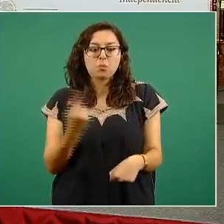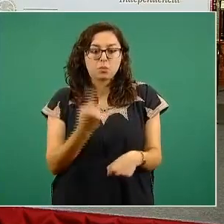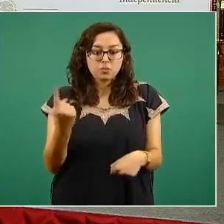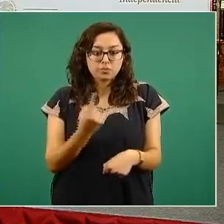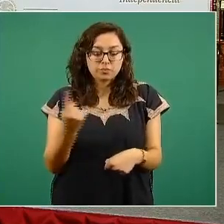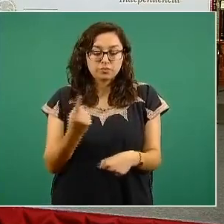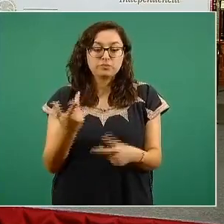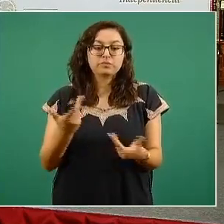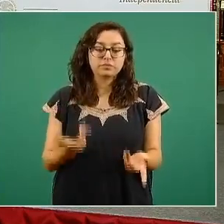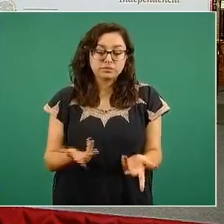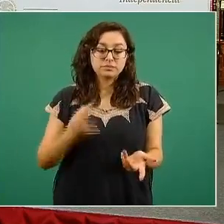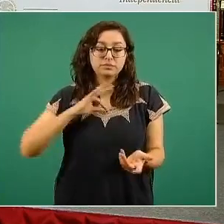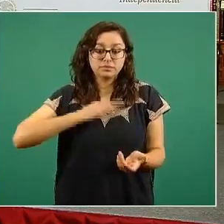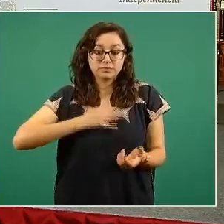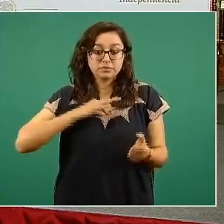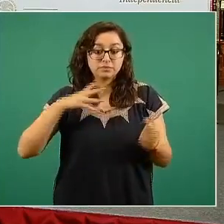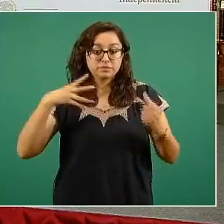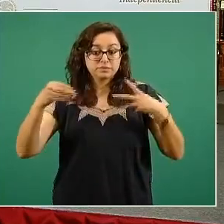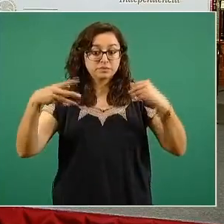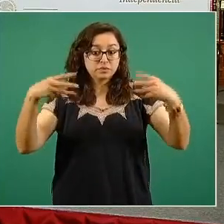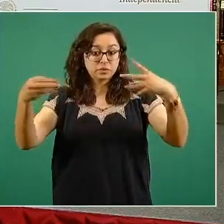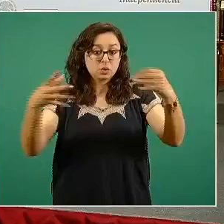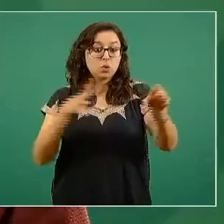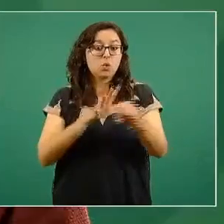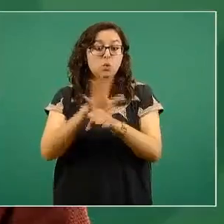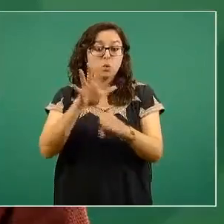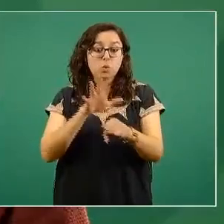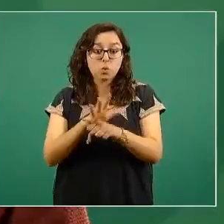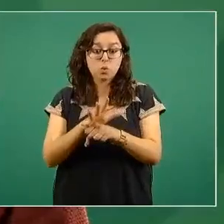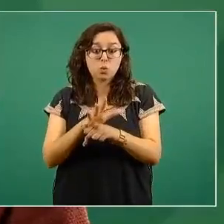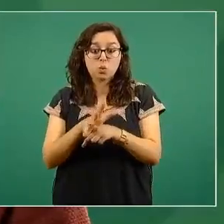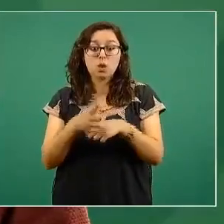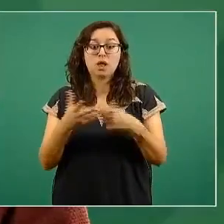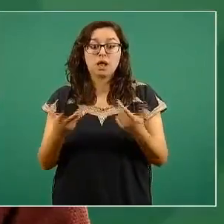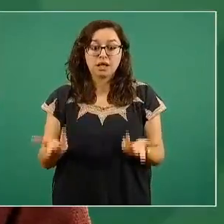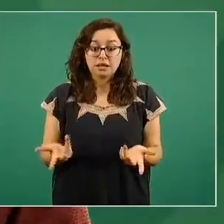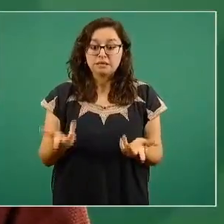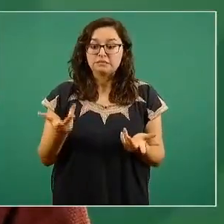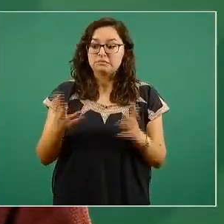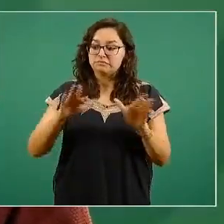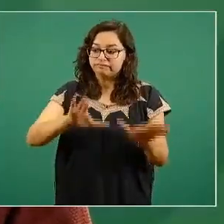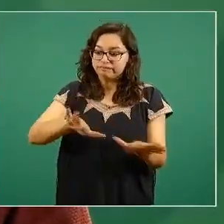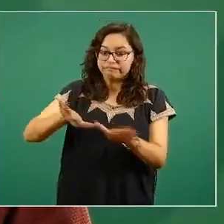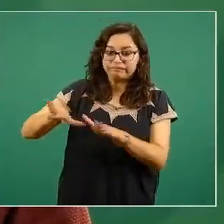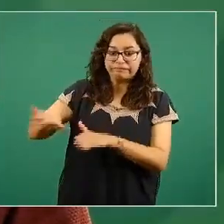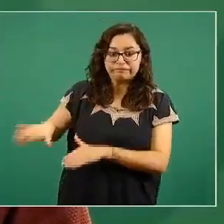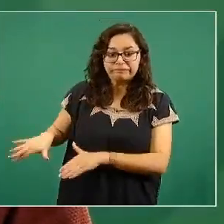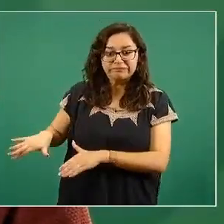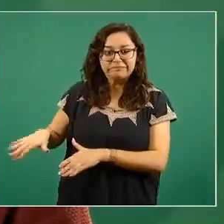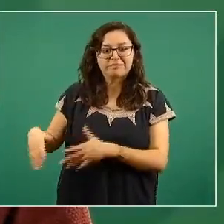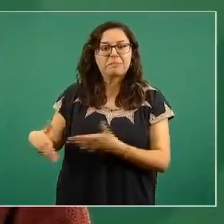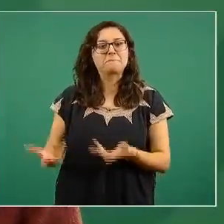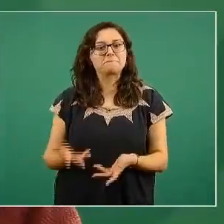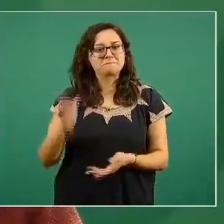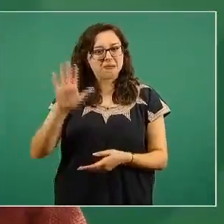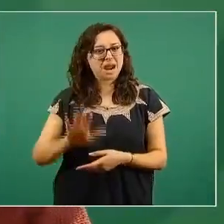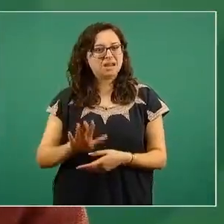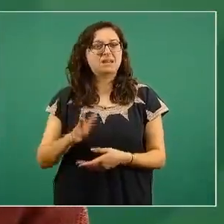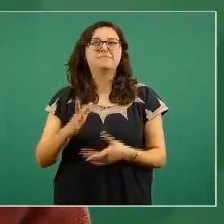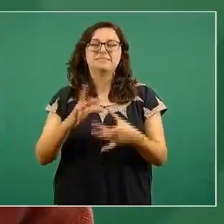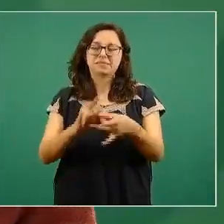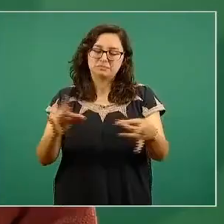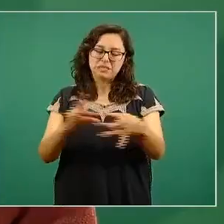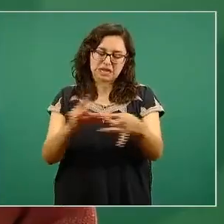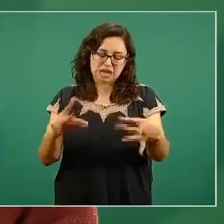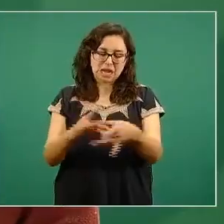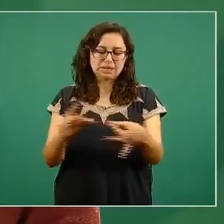observado en pandemias previas un fenómeno que se llama desplazamiento del nicho ecológico. Básicamente es un fenómeno complejo en